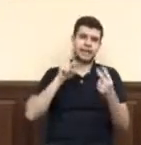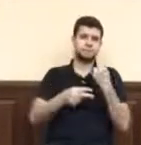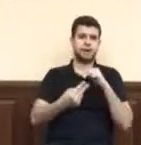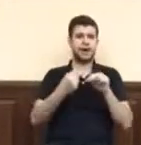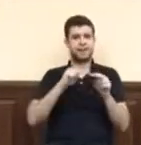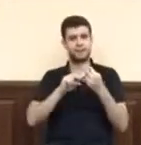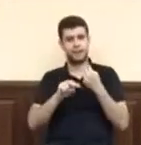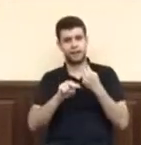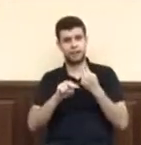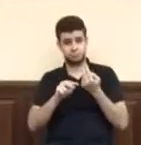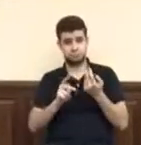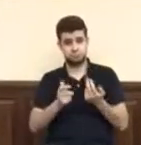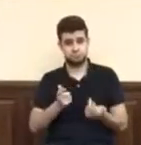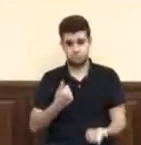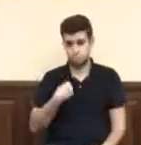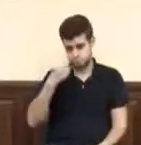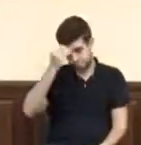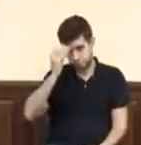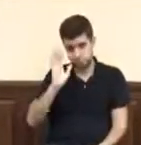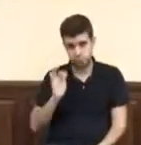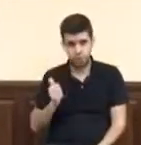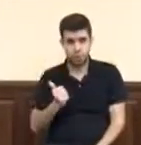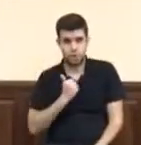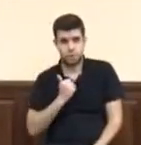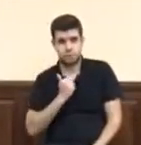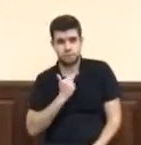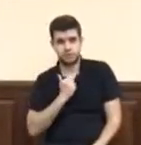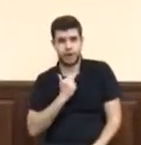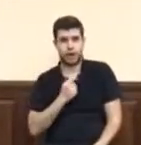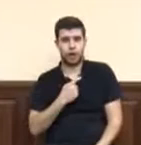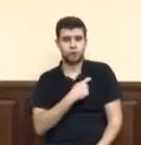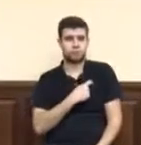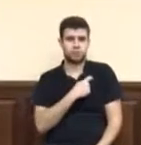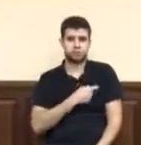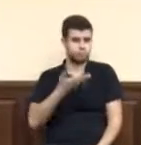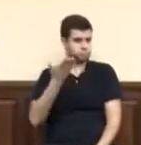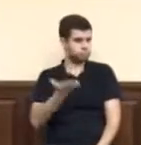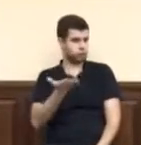Pues nos parece muy oportuno que una comisión tan importantísima